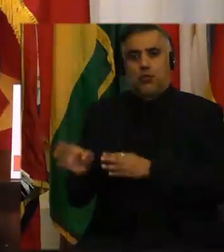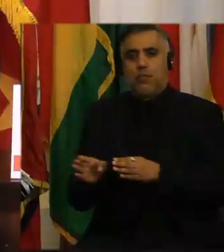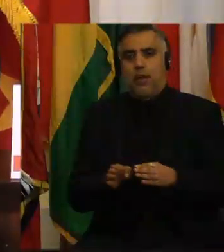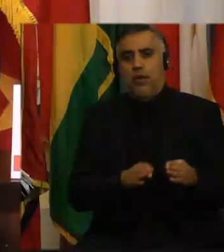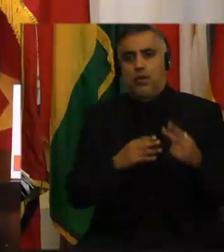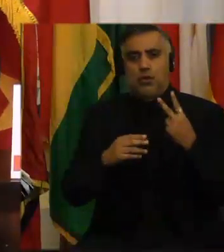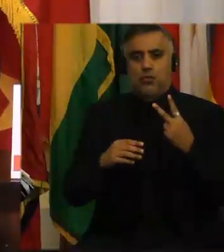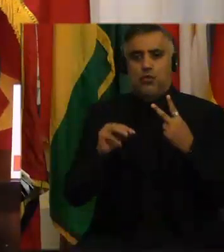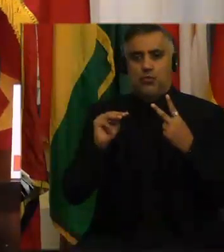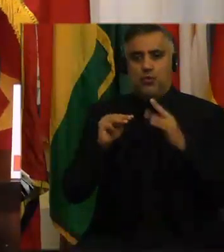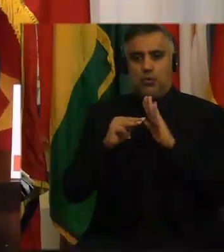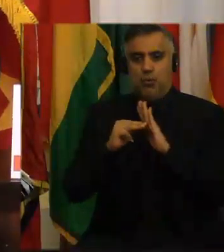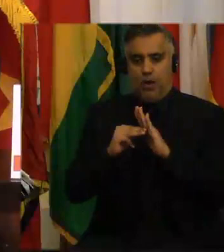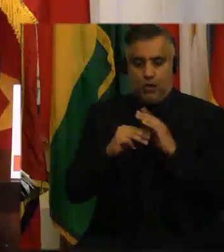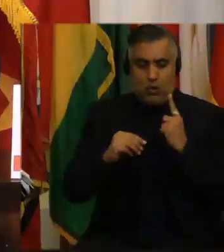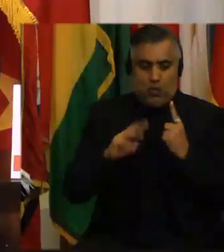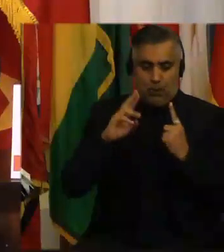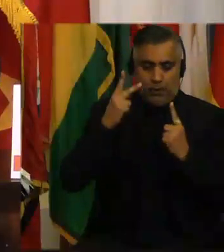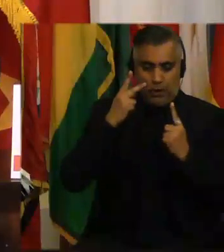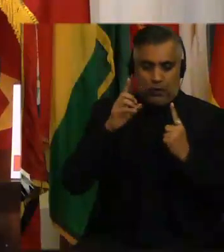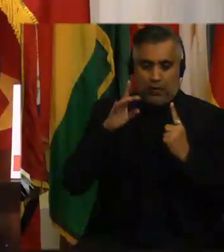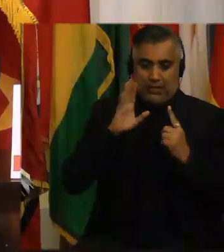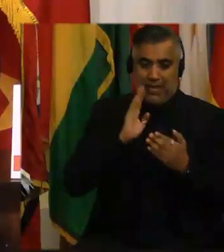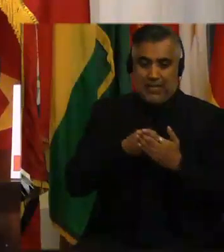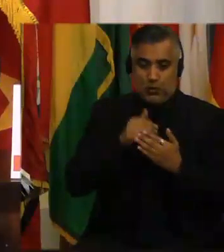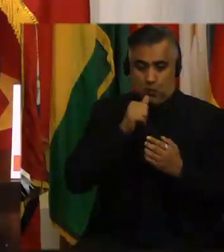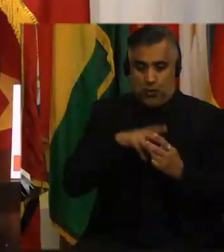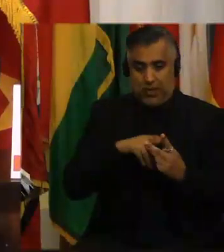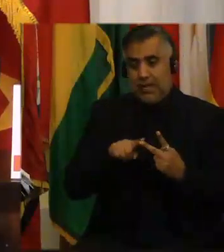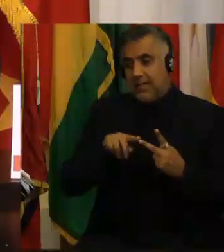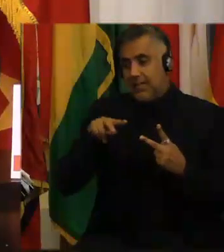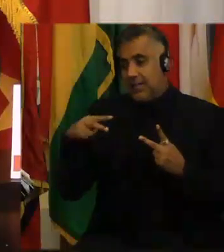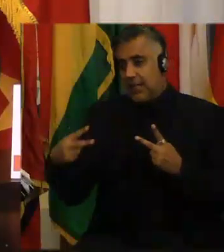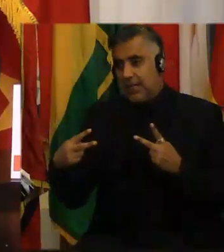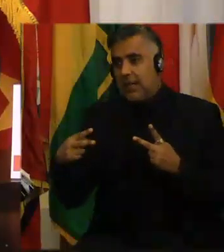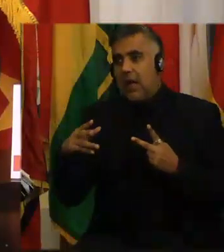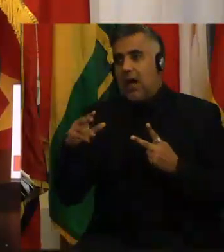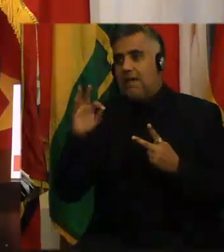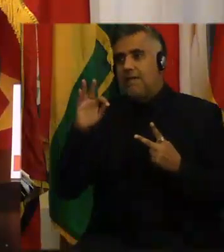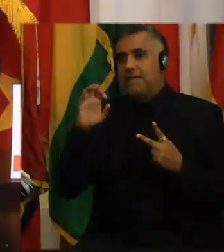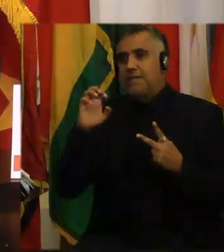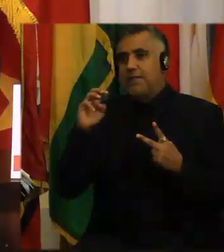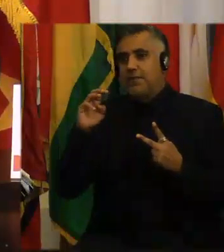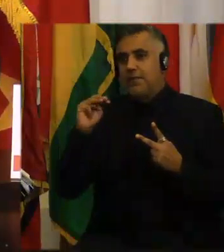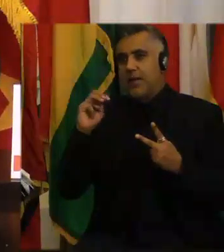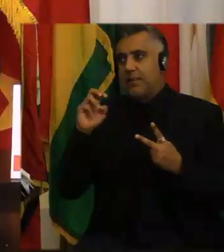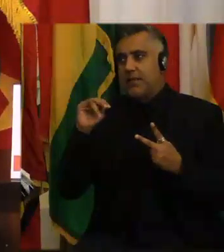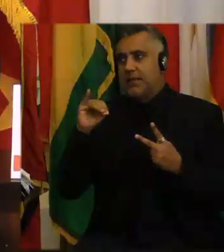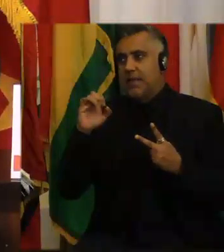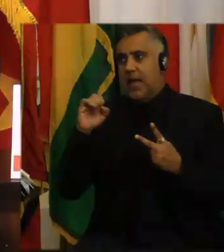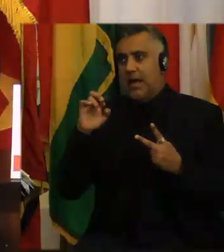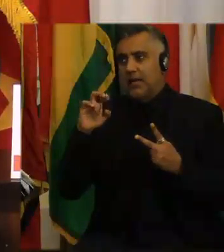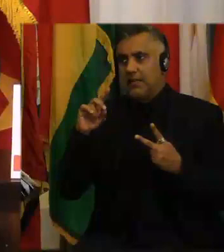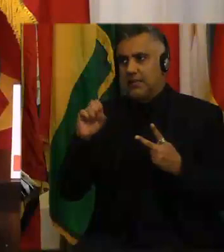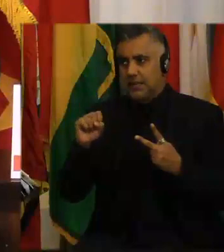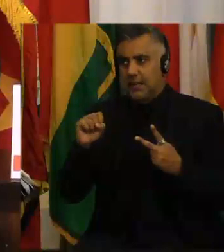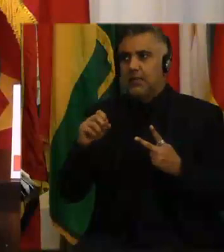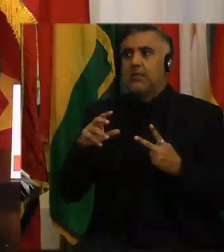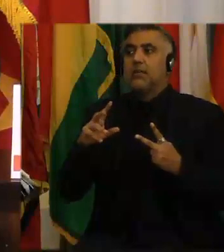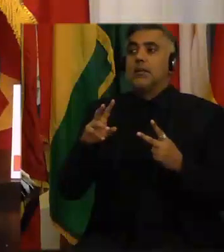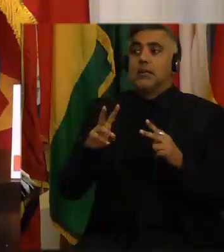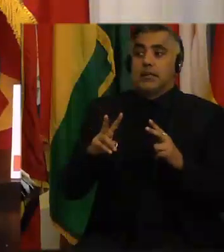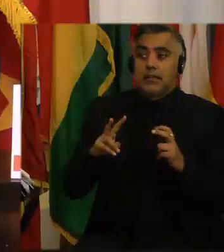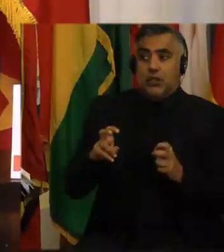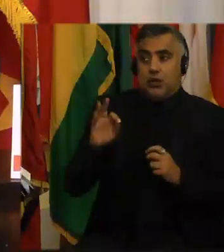sobre violencia política contra las mujeres y la otra sobre femicidios. Y realmente el asunto del femicidio es una de las